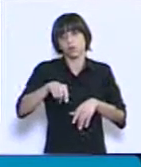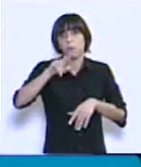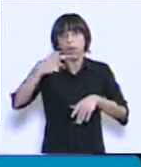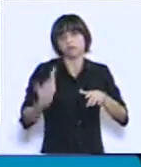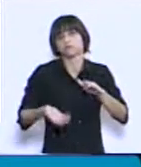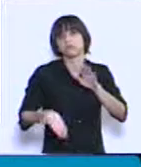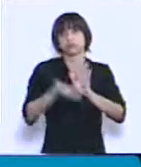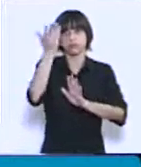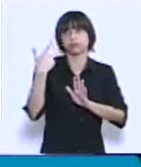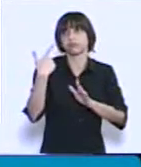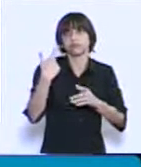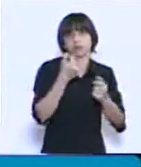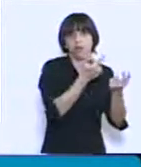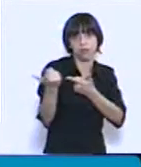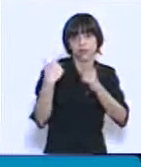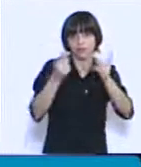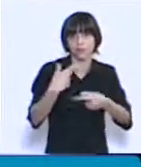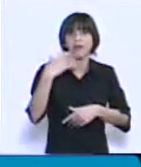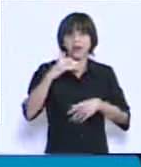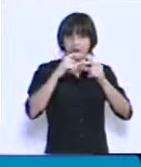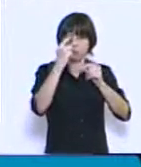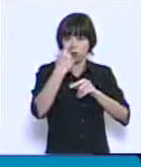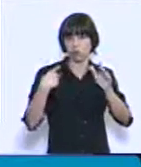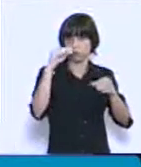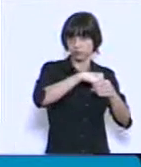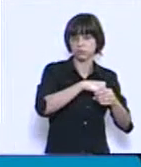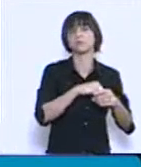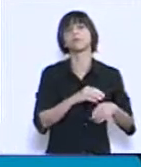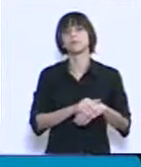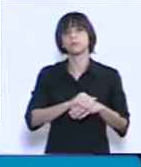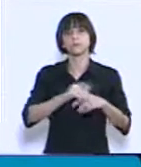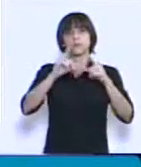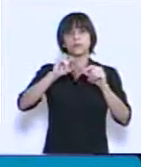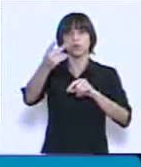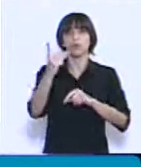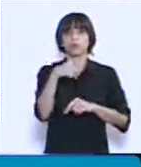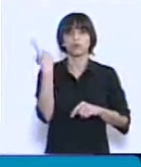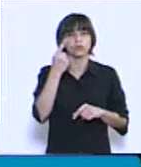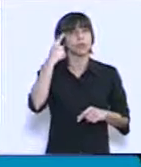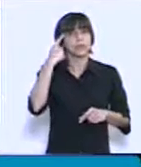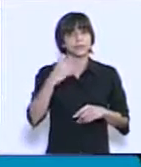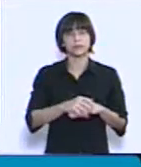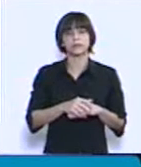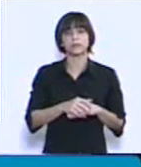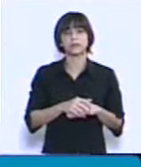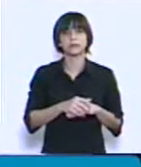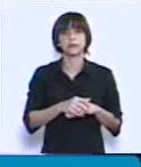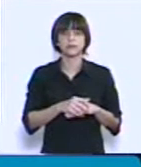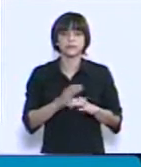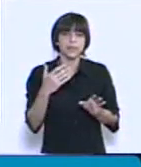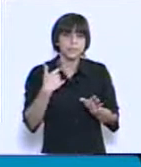en el artículo 1. En el artículo 2, Presidenta, nosotros entendemos en nuestro dictamen que